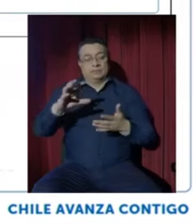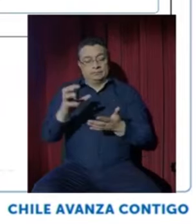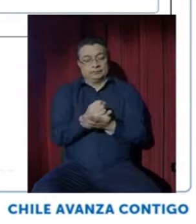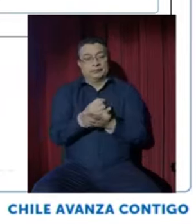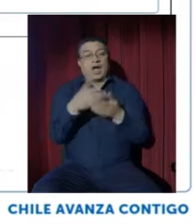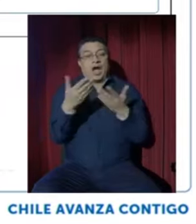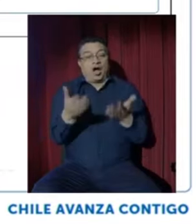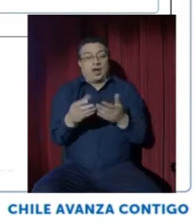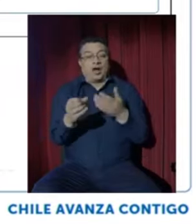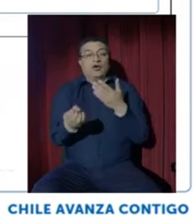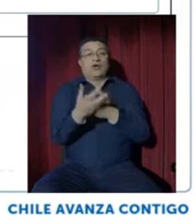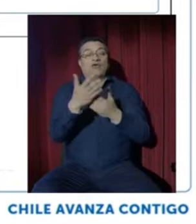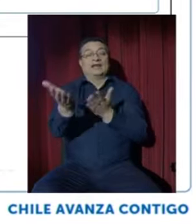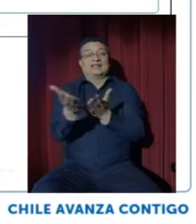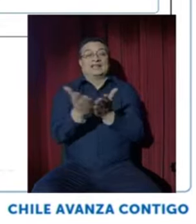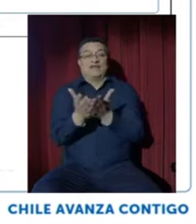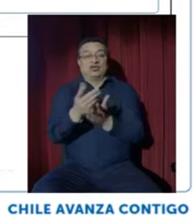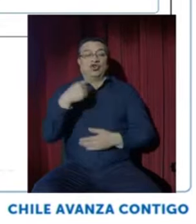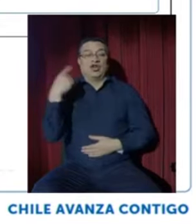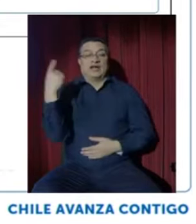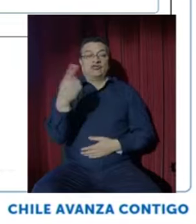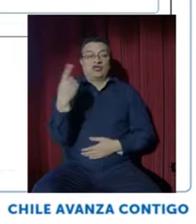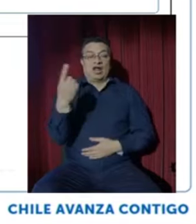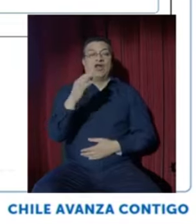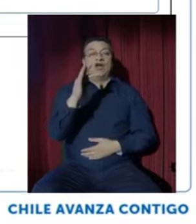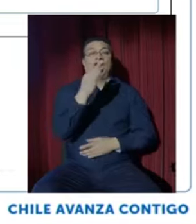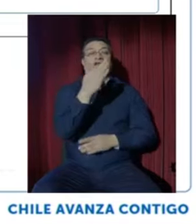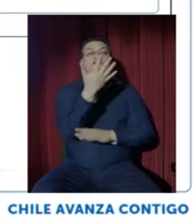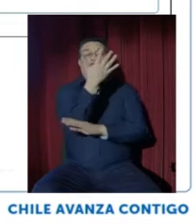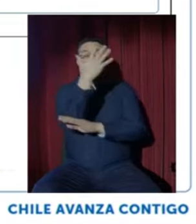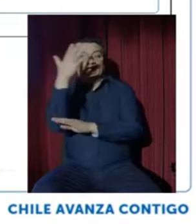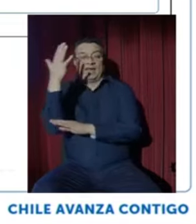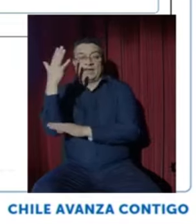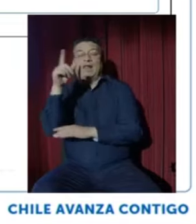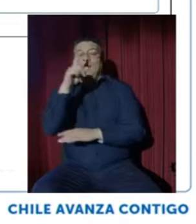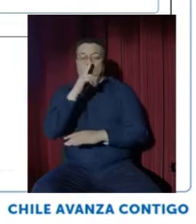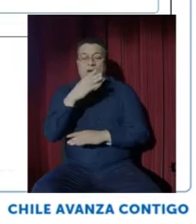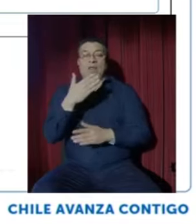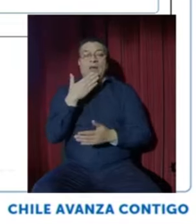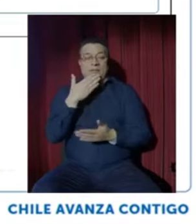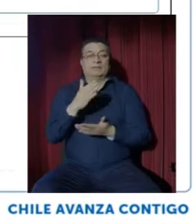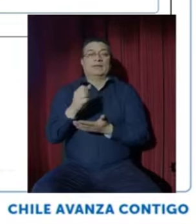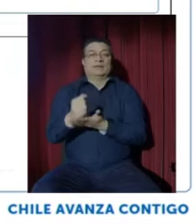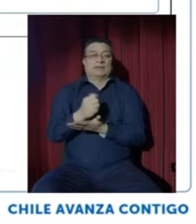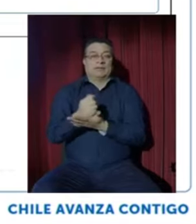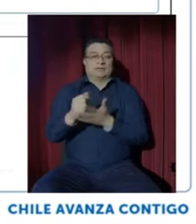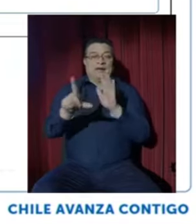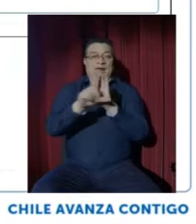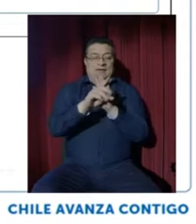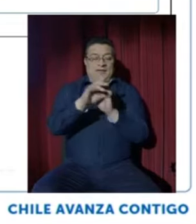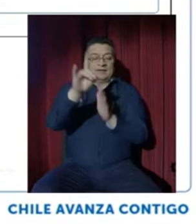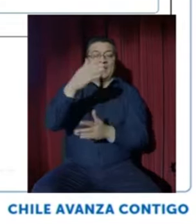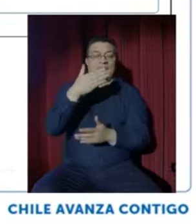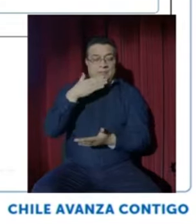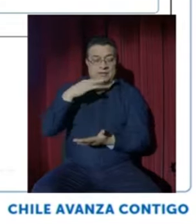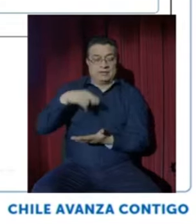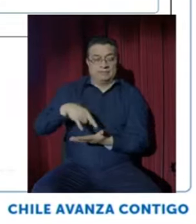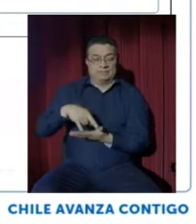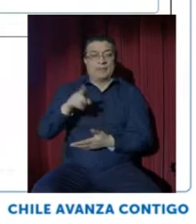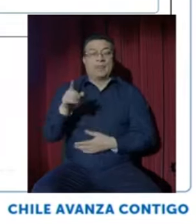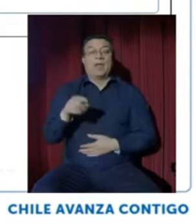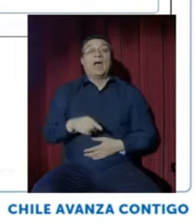creación del servicio nacional forestal que también está en igual trámite legislativo como segundo hito